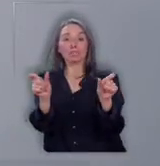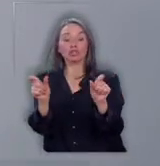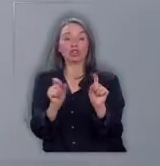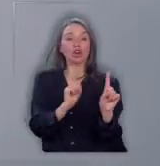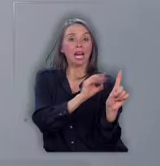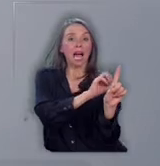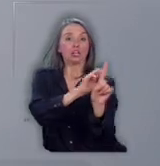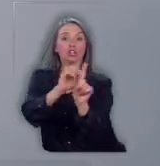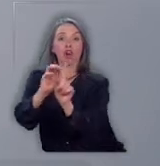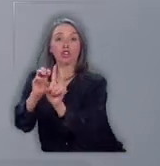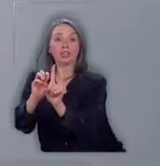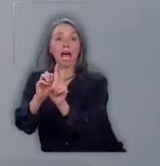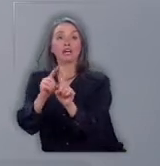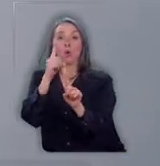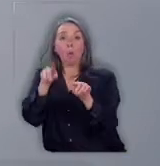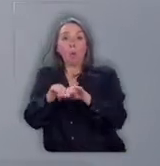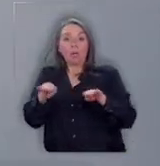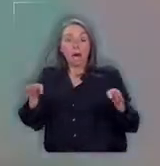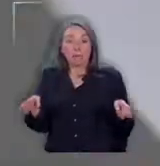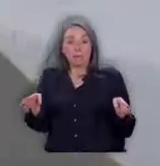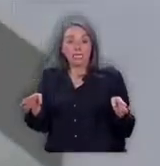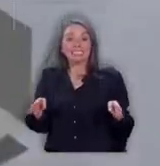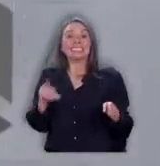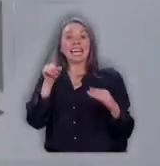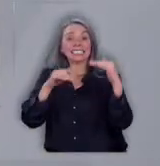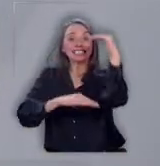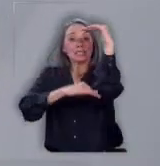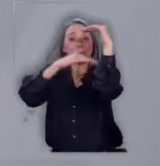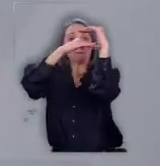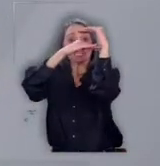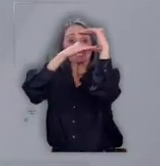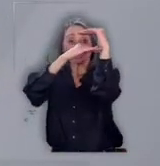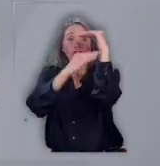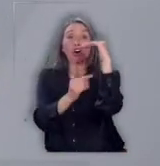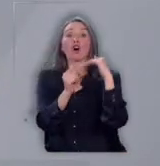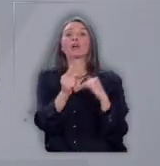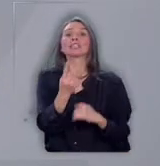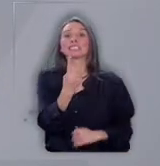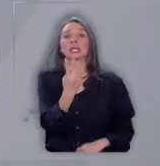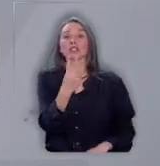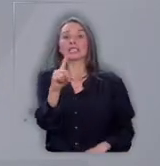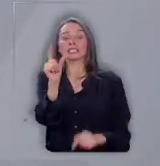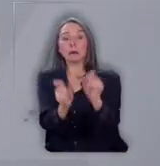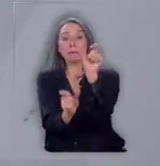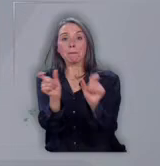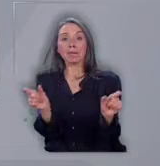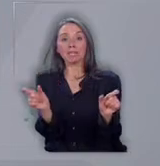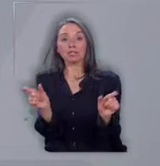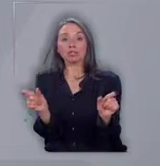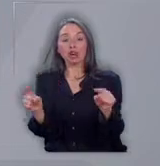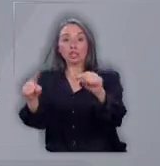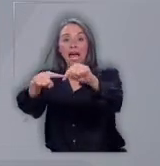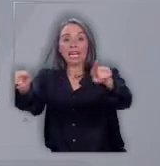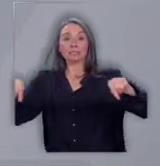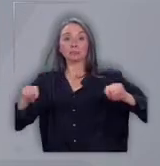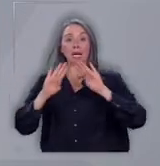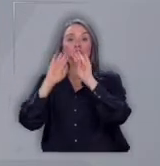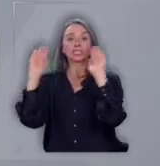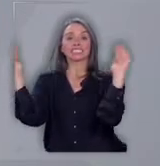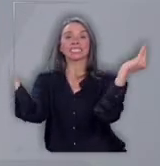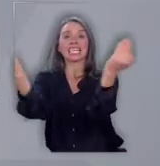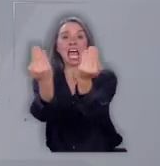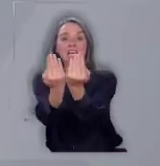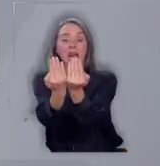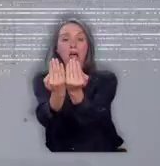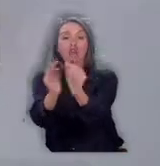contagiadas por mesa en esa sección del edificio había 137 personas en un espacio cerrado de